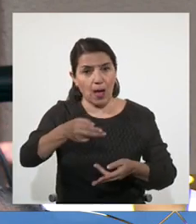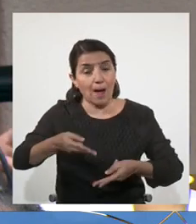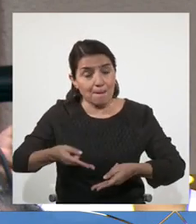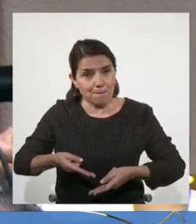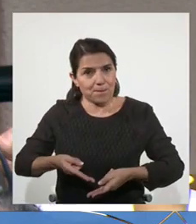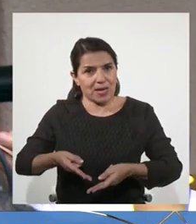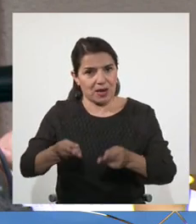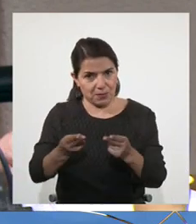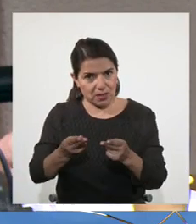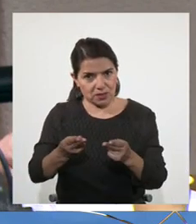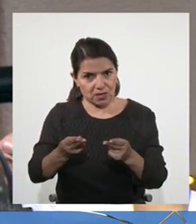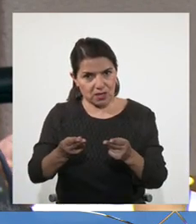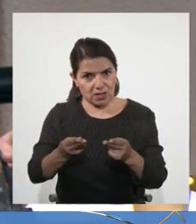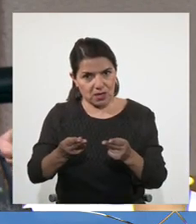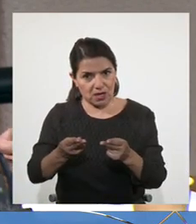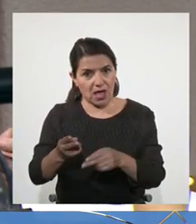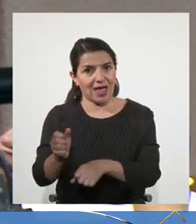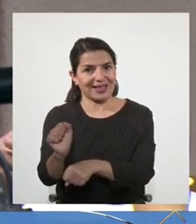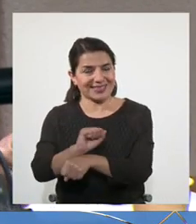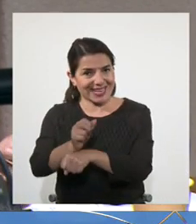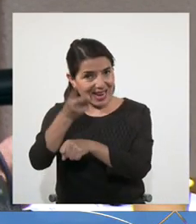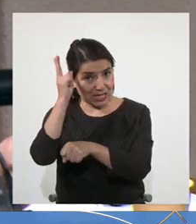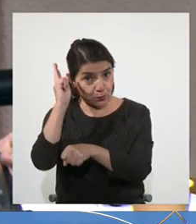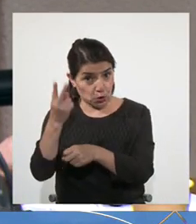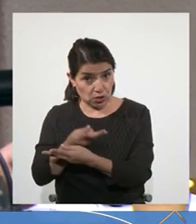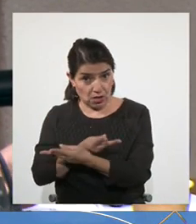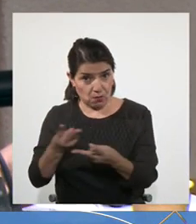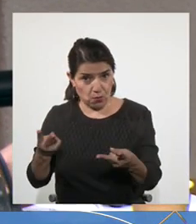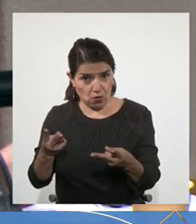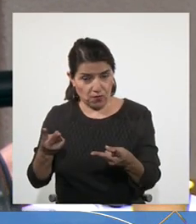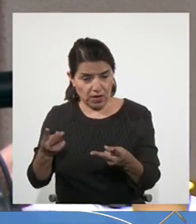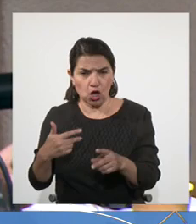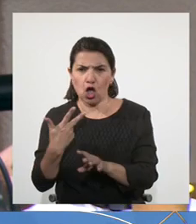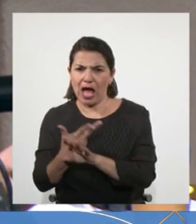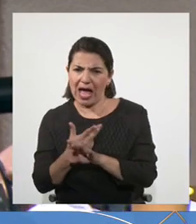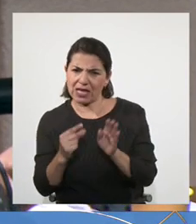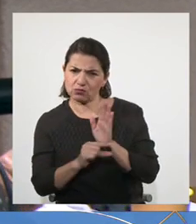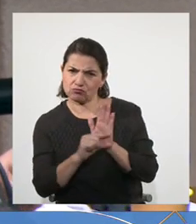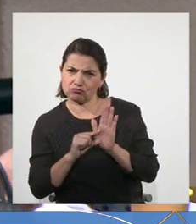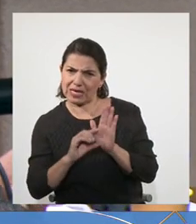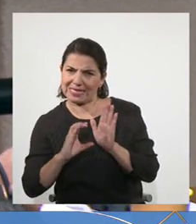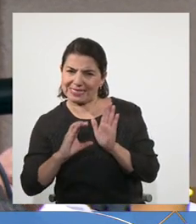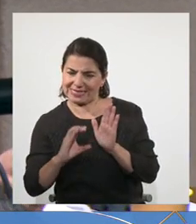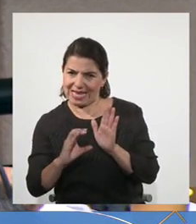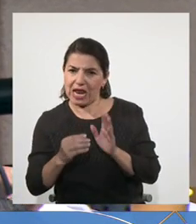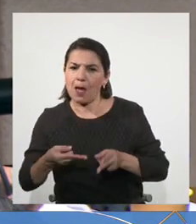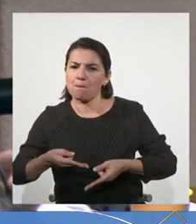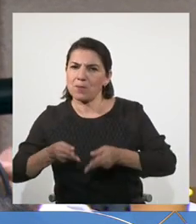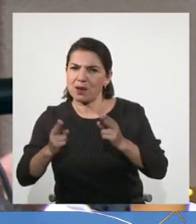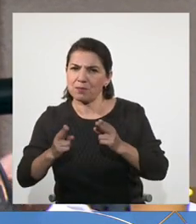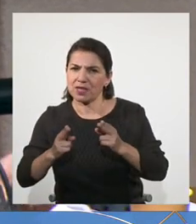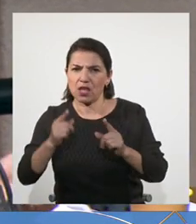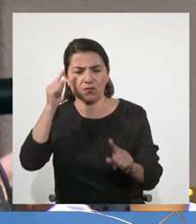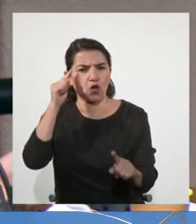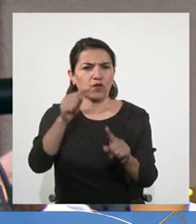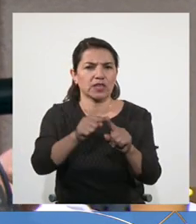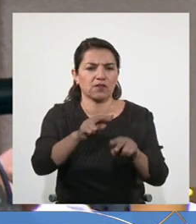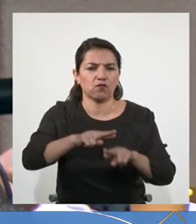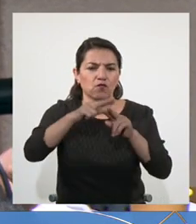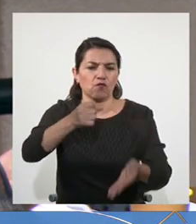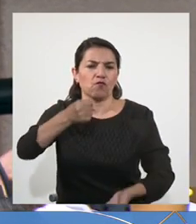que va a transporte. Efectivamente hay un literal, que el literal C, que permite que sea ocupado en otras cosas, que está en la ley